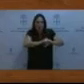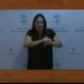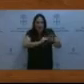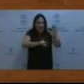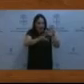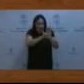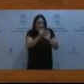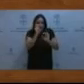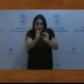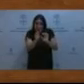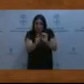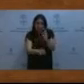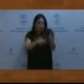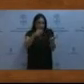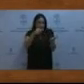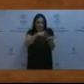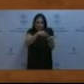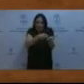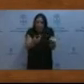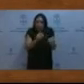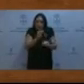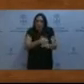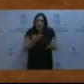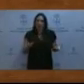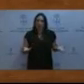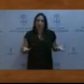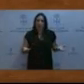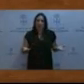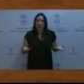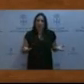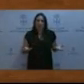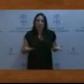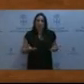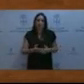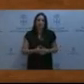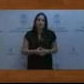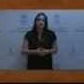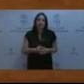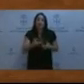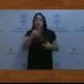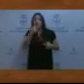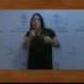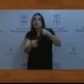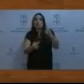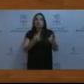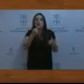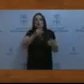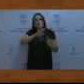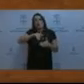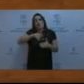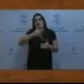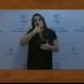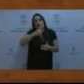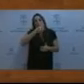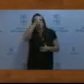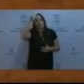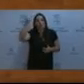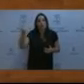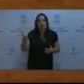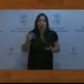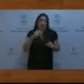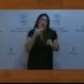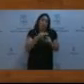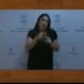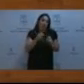las sentencias. Es una gran verdad que las palabras se las lleva el viento, y más en política, pero también es cierto que hoy por